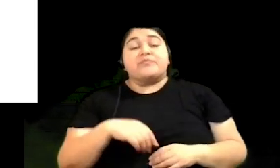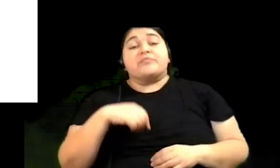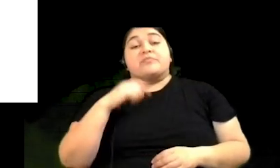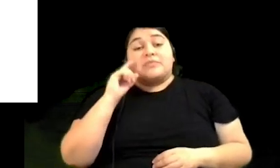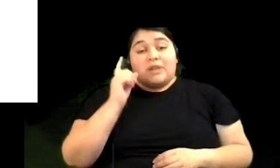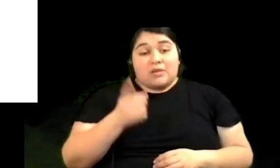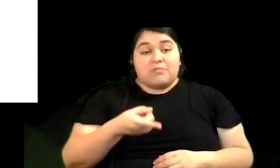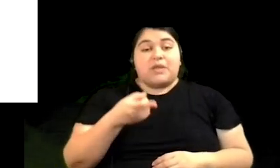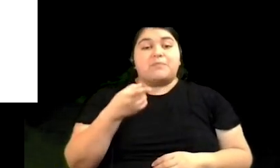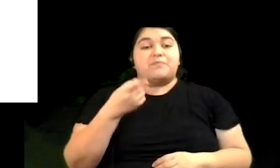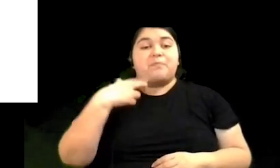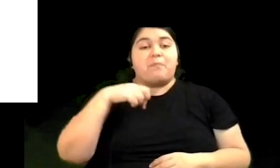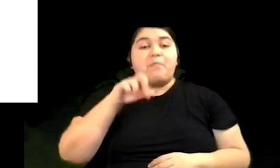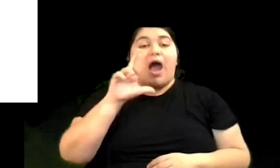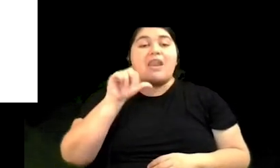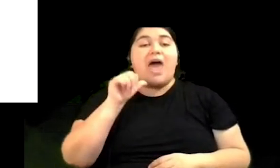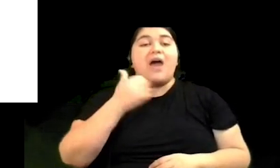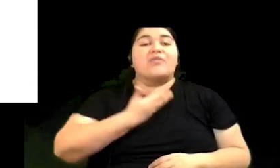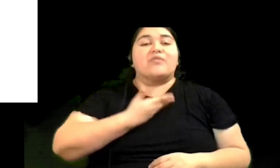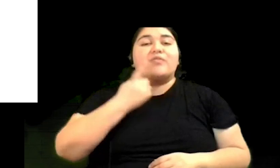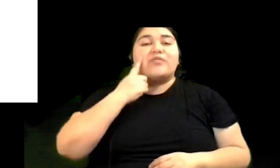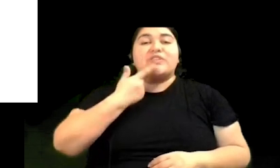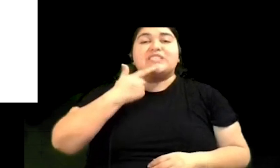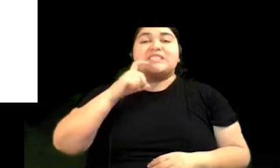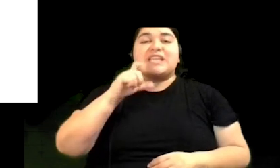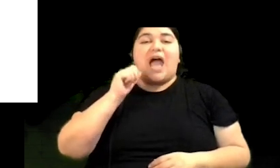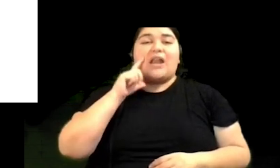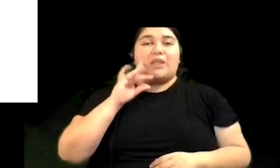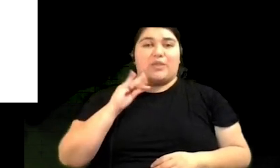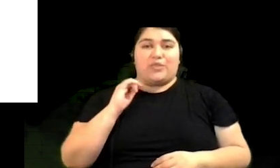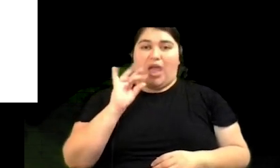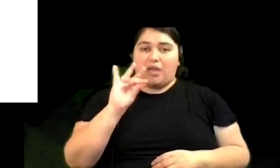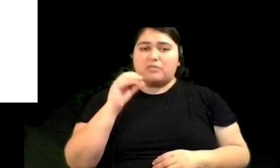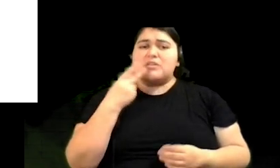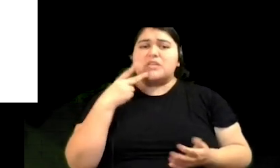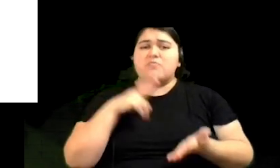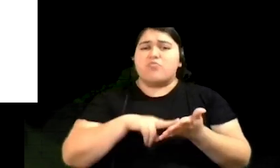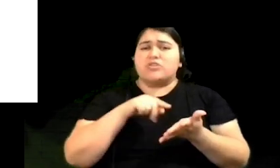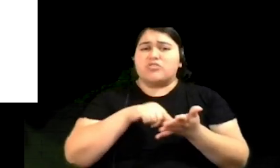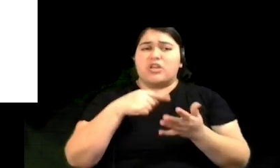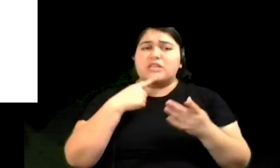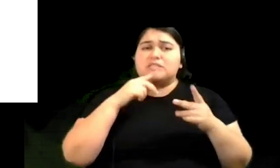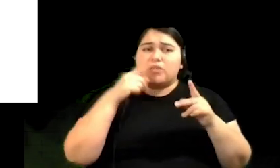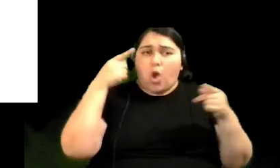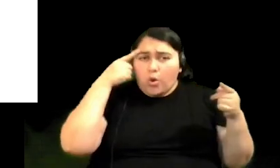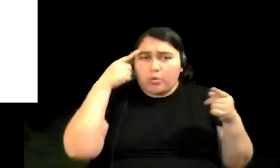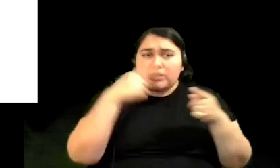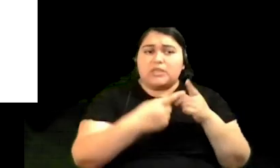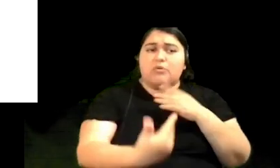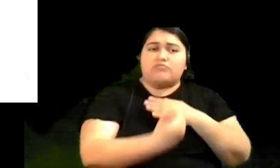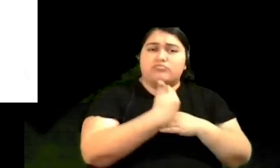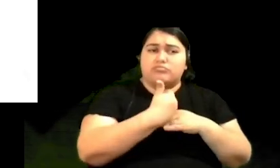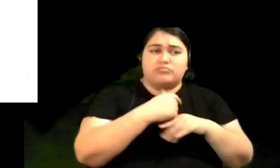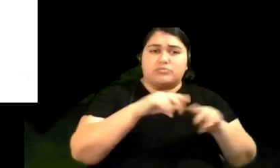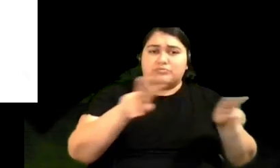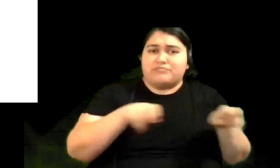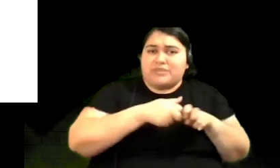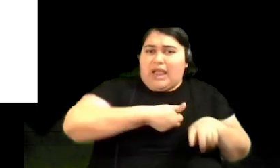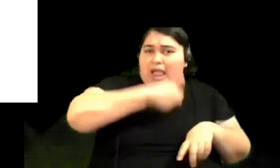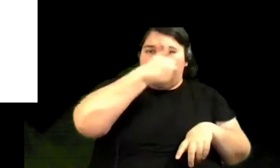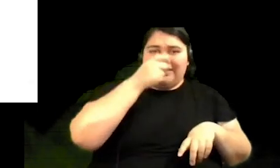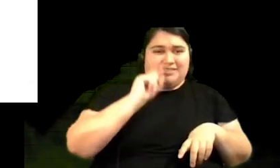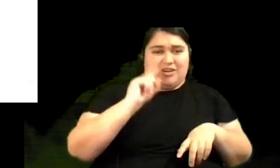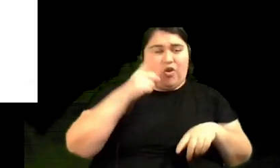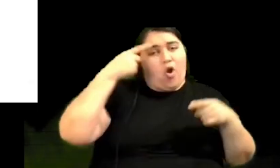fiscalidad en el sentido de que, este tributo no tiene un fin recaudatorio, un fin fiscal, sino que tiene un